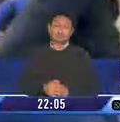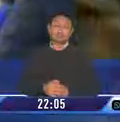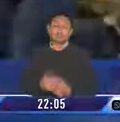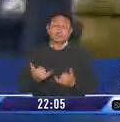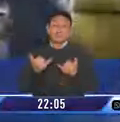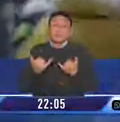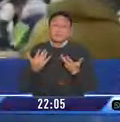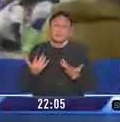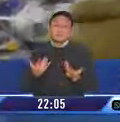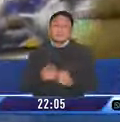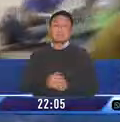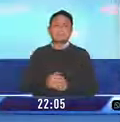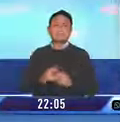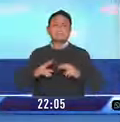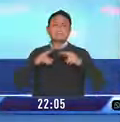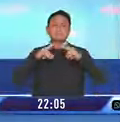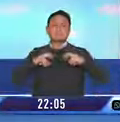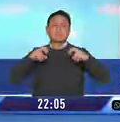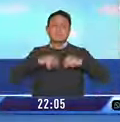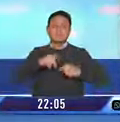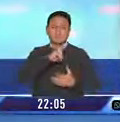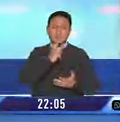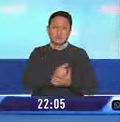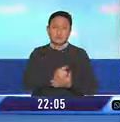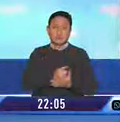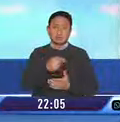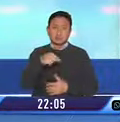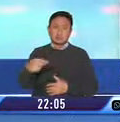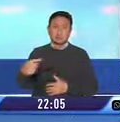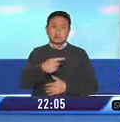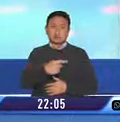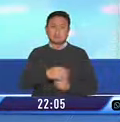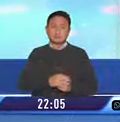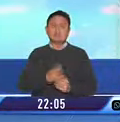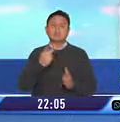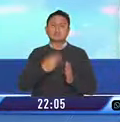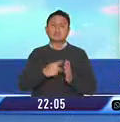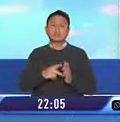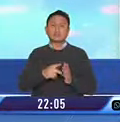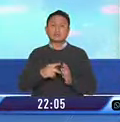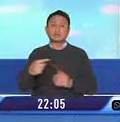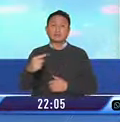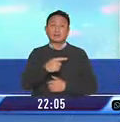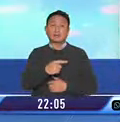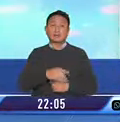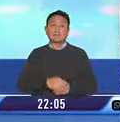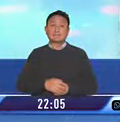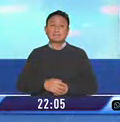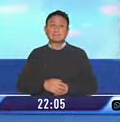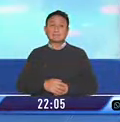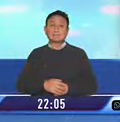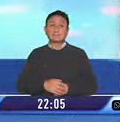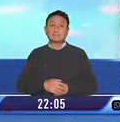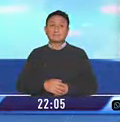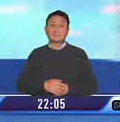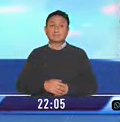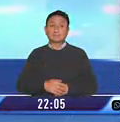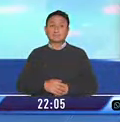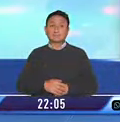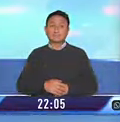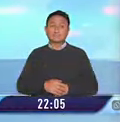solo hay que esperar que las investigaciones ratifiquen de forma firme lo que sucedió en esos momentos que venían trayendo a su paso la